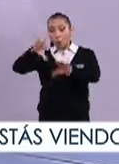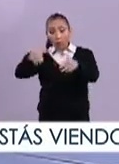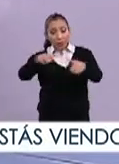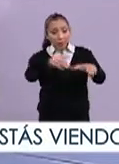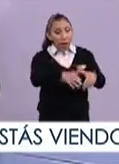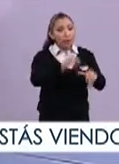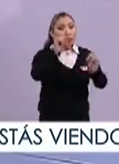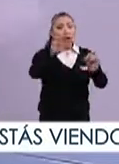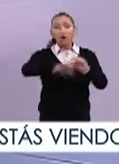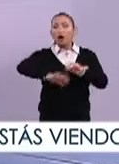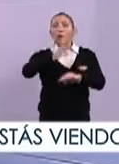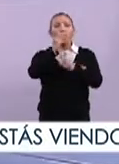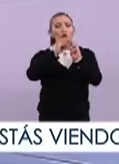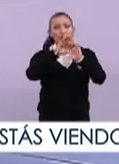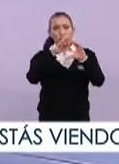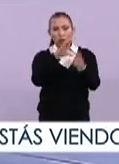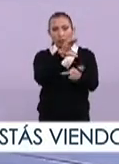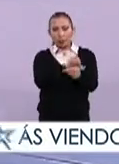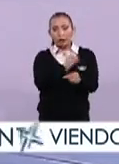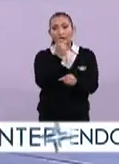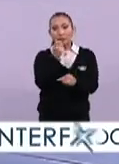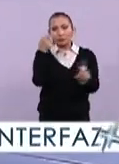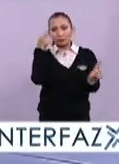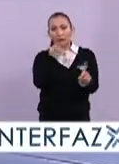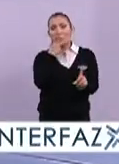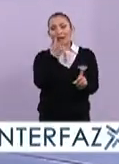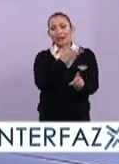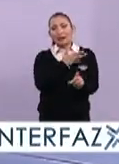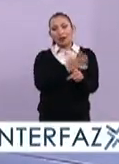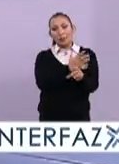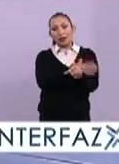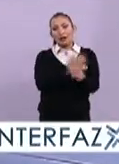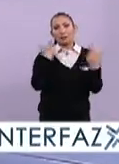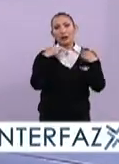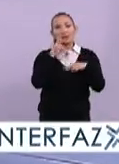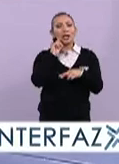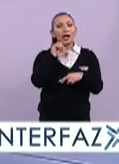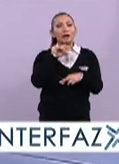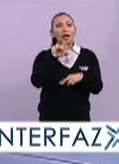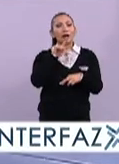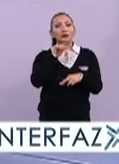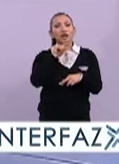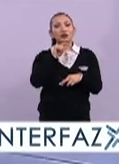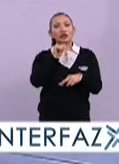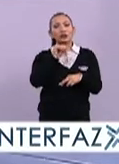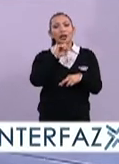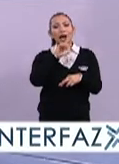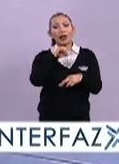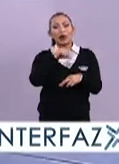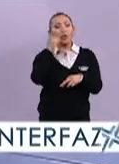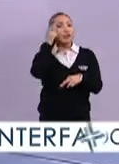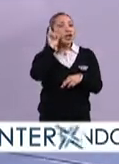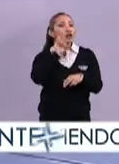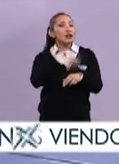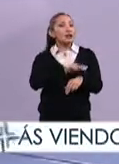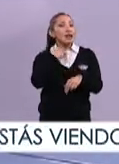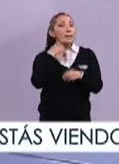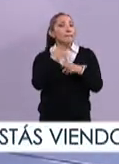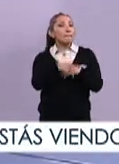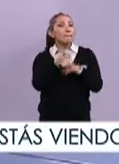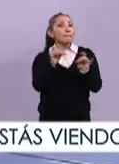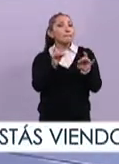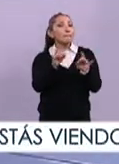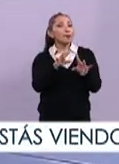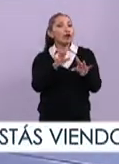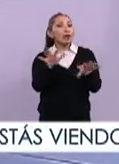comunidad o de la sociedad, del mundo en general. Precisamente para ello tenemos a la maestra Ana Luisa Toscano Alatorre, Torre, ella es directora de Riesgos